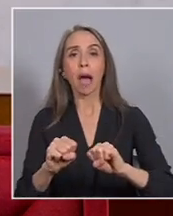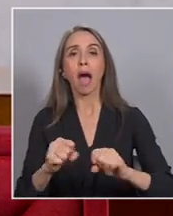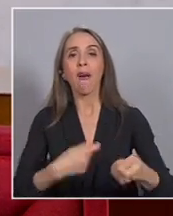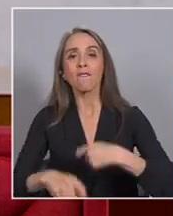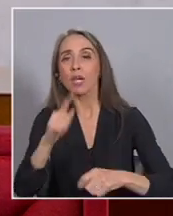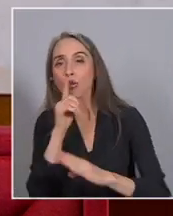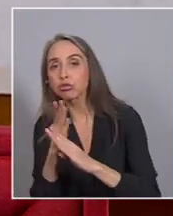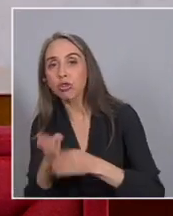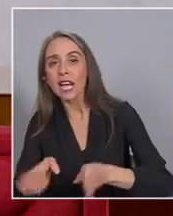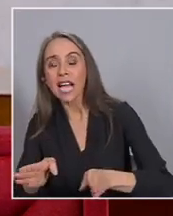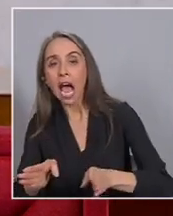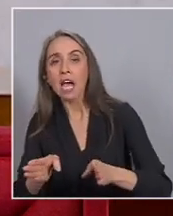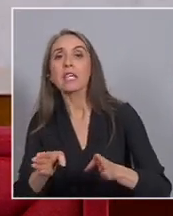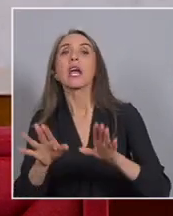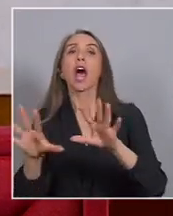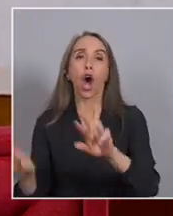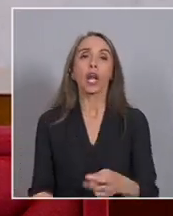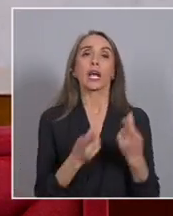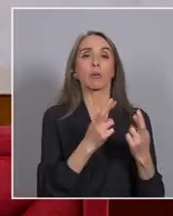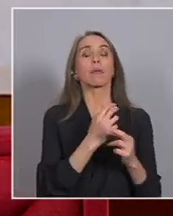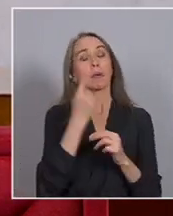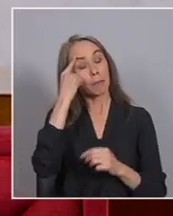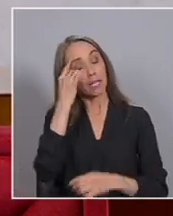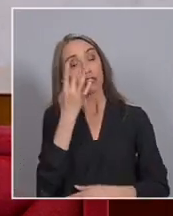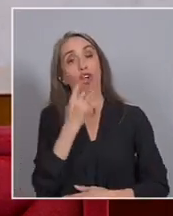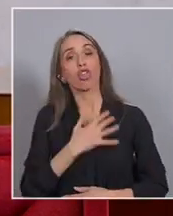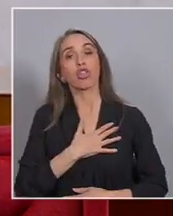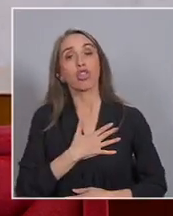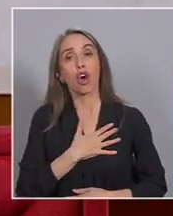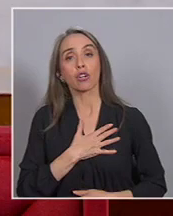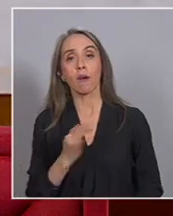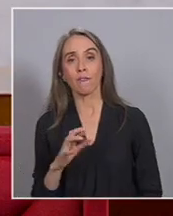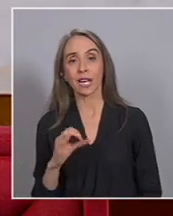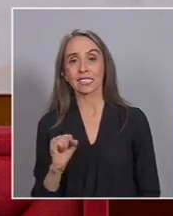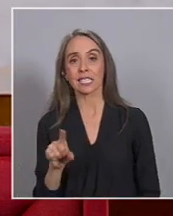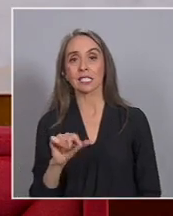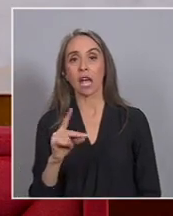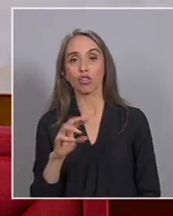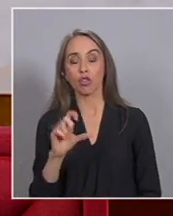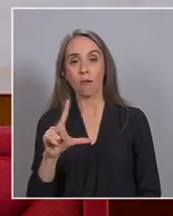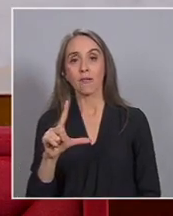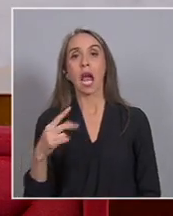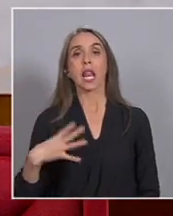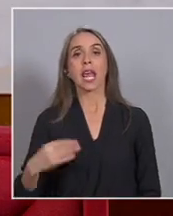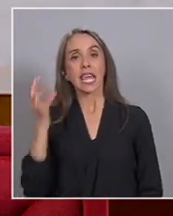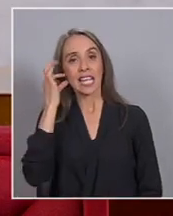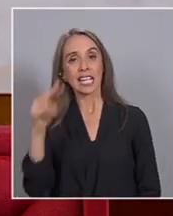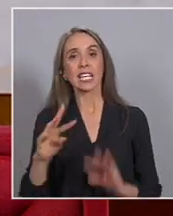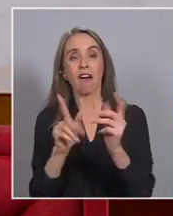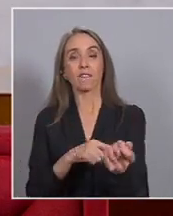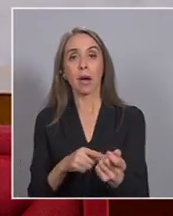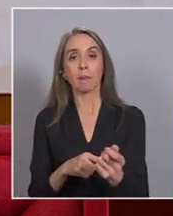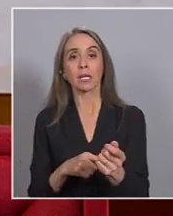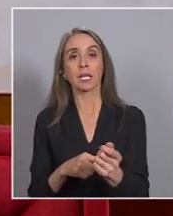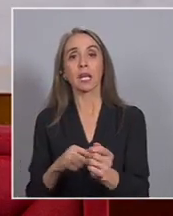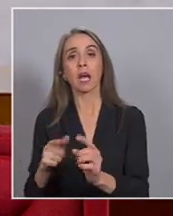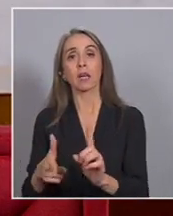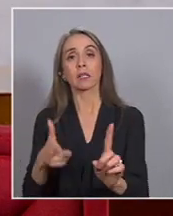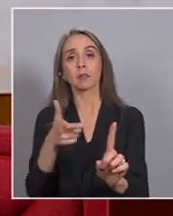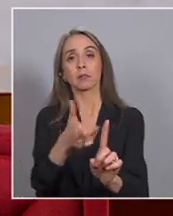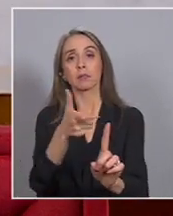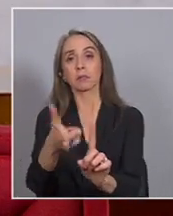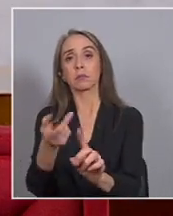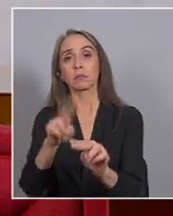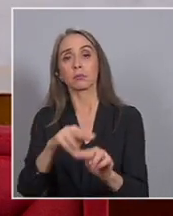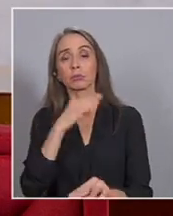ambulante. Y no puedo evitar pensar con dolor en Francisca Sandoval, en su hija, en su familia, asesinada vilmente